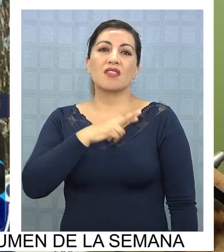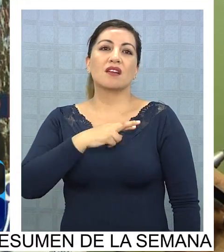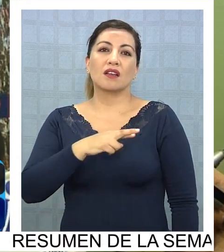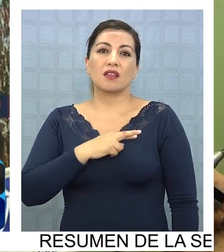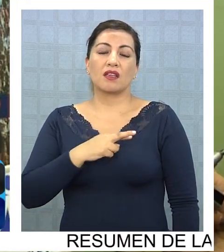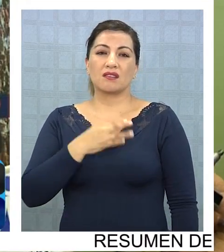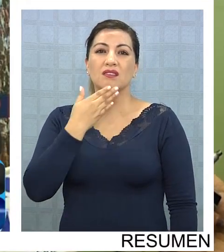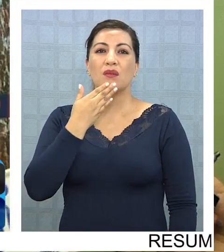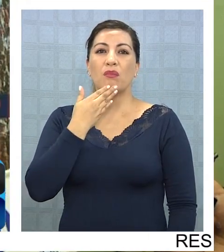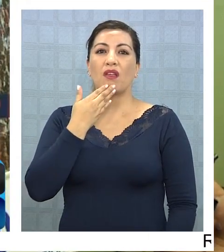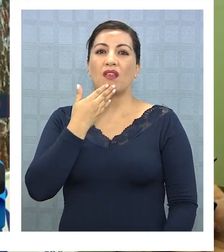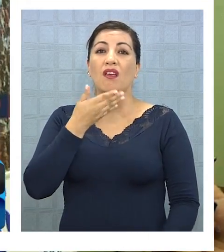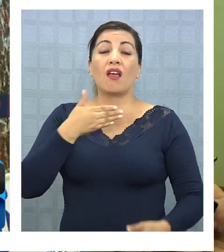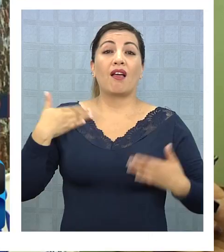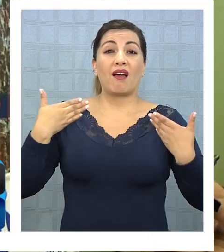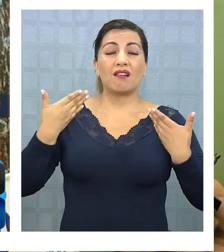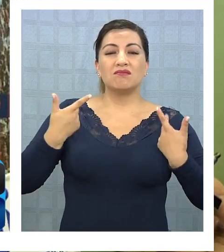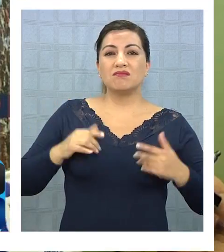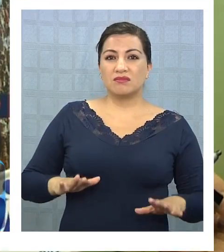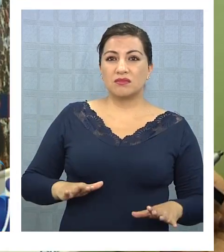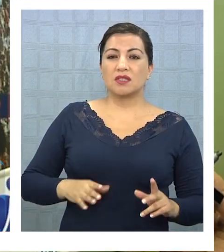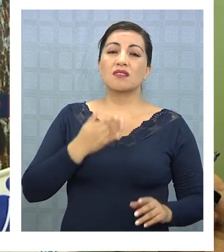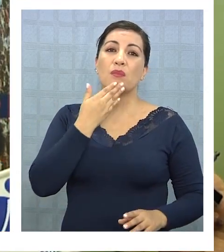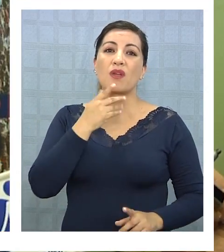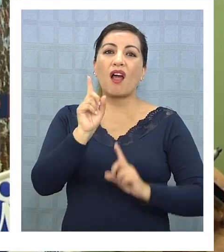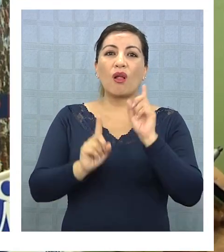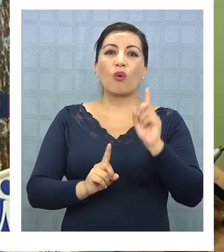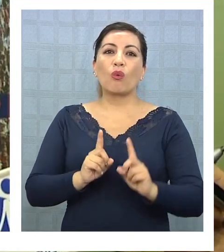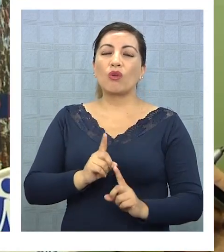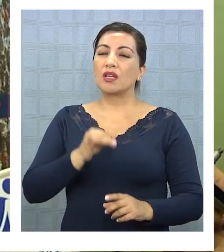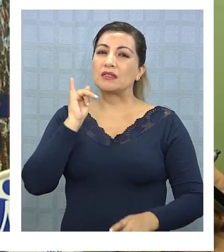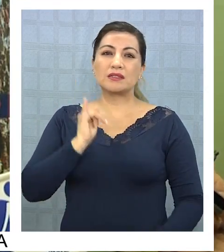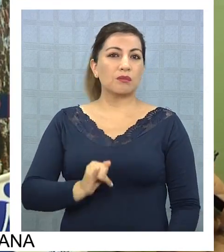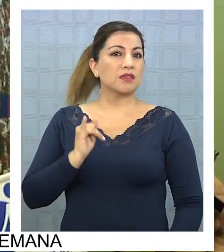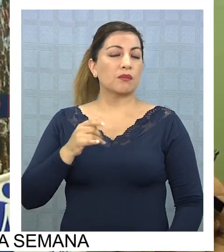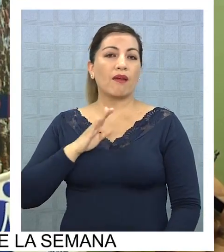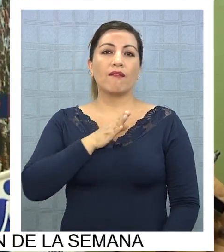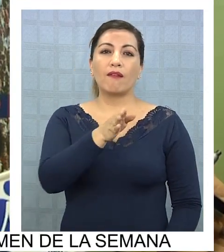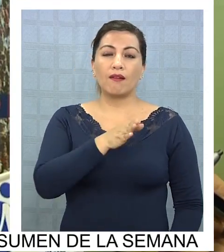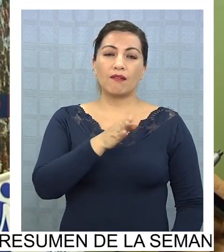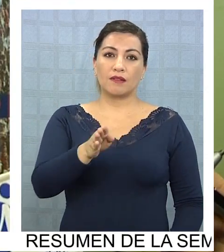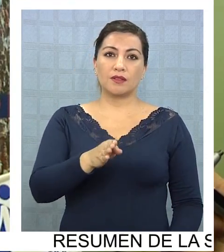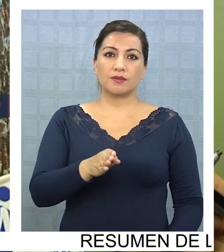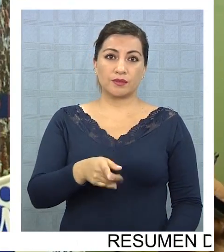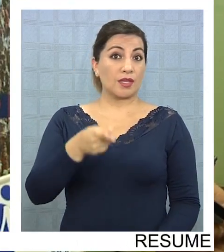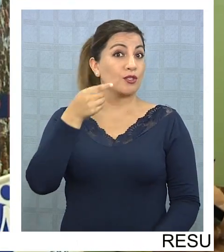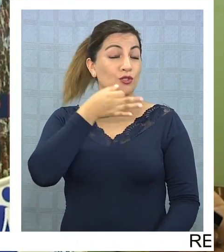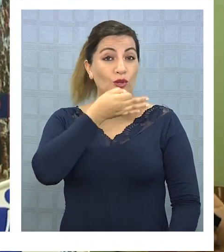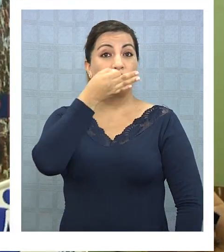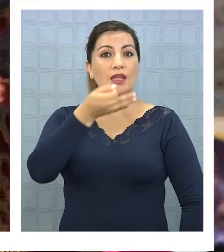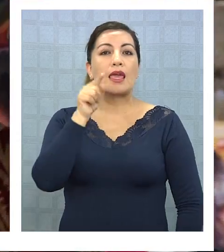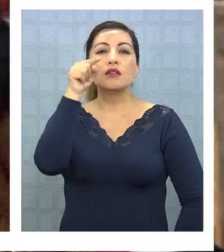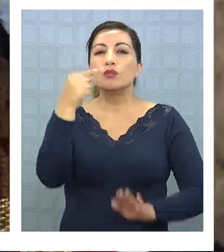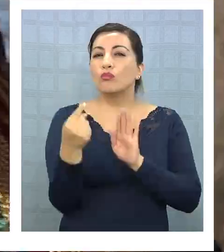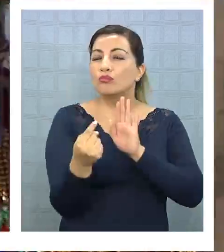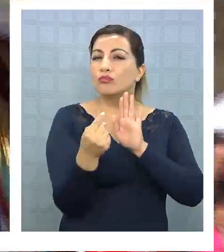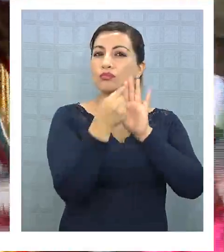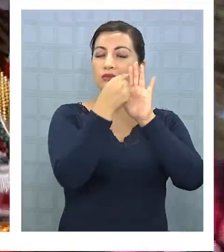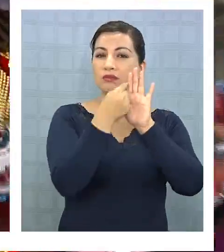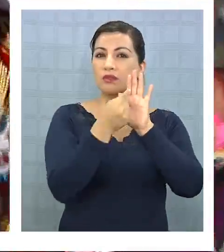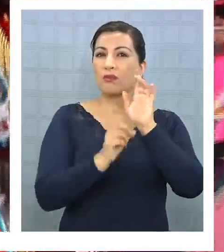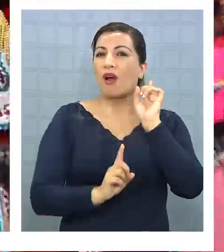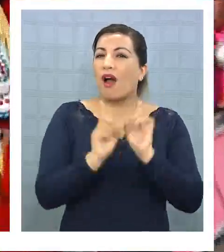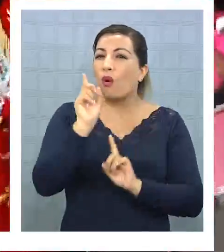muchas veces a los fieles que dejan de participar en la iglesia. Pero sin embargo, como les digo, esos son puntos, pero